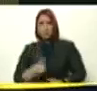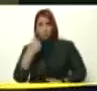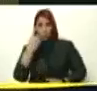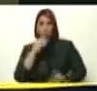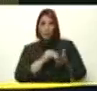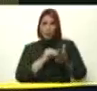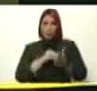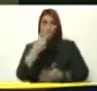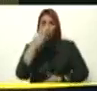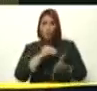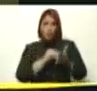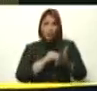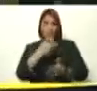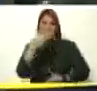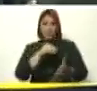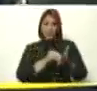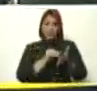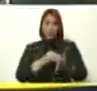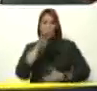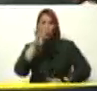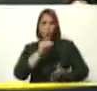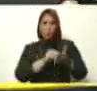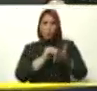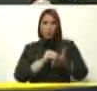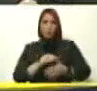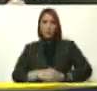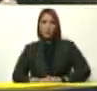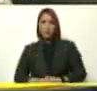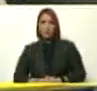dos, tres, 4 veces.